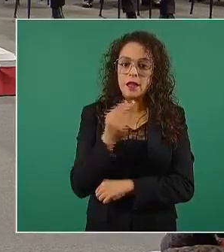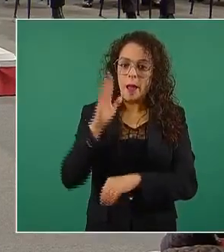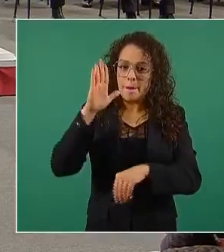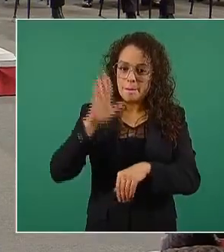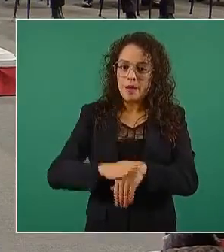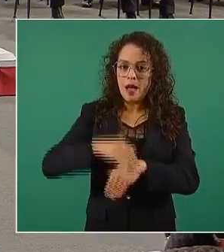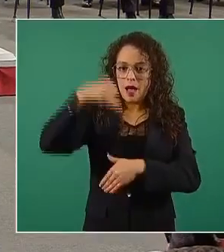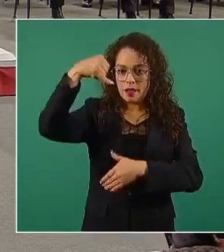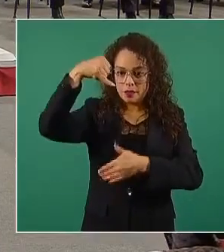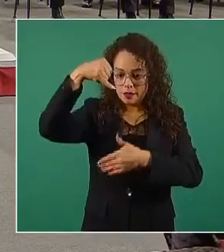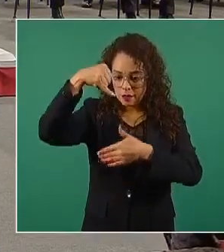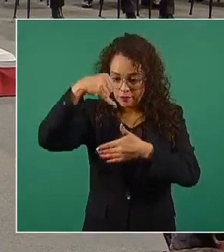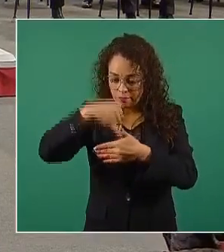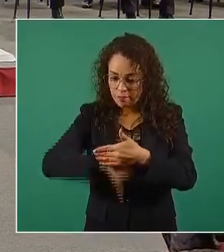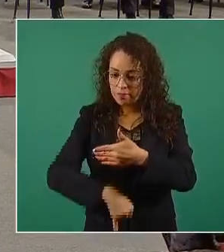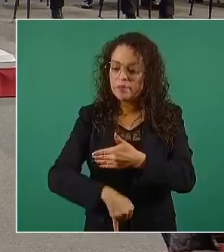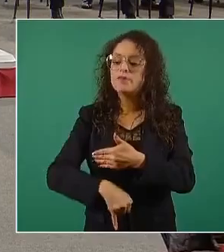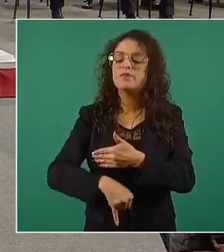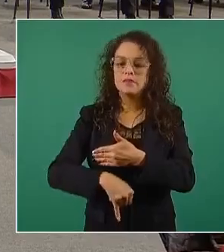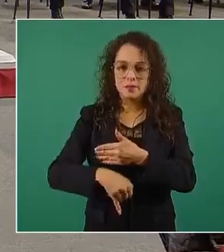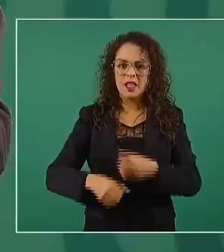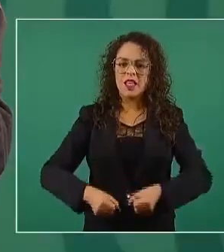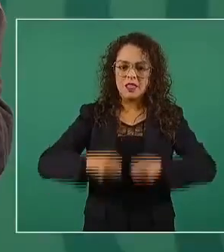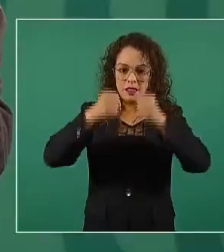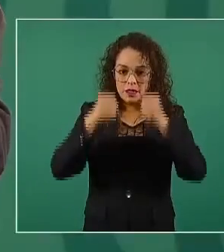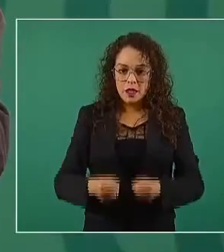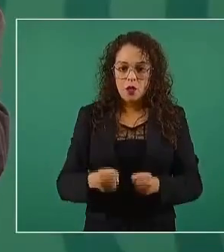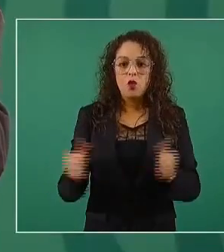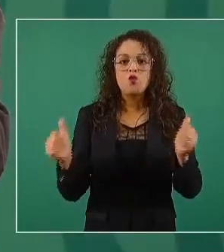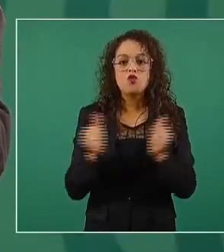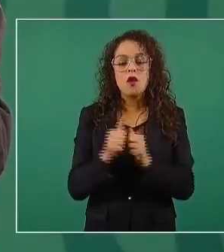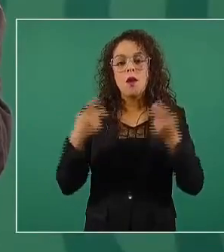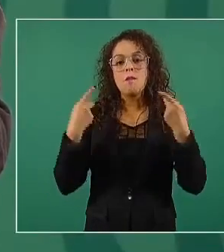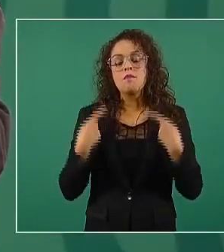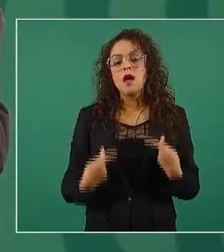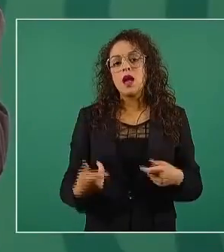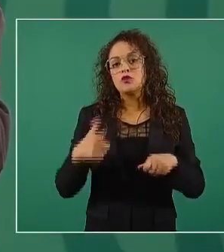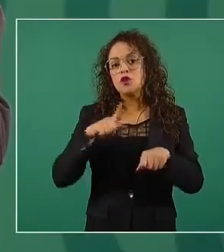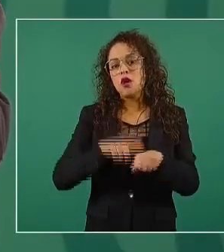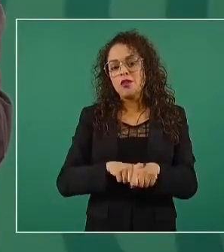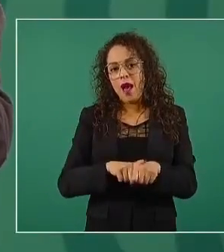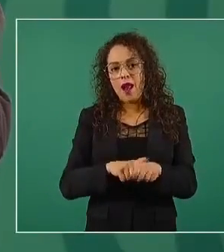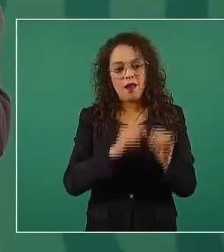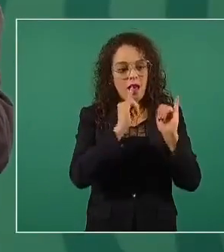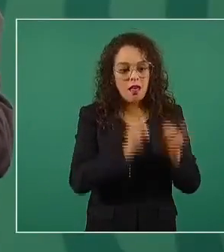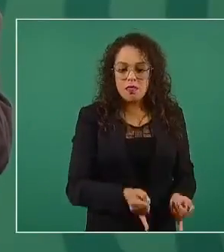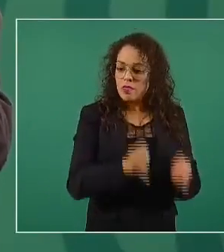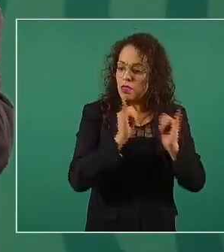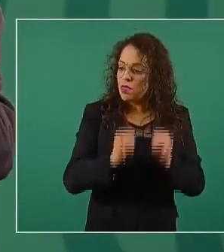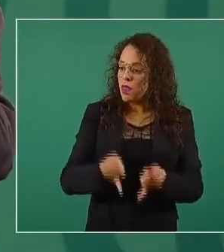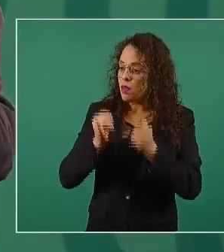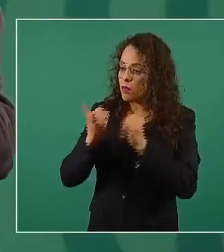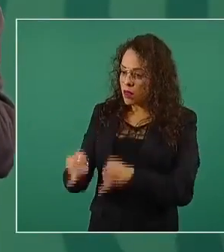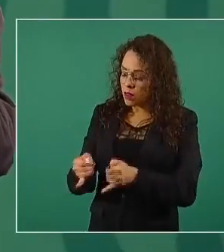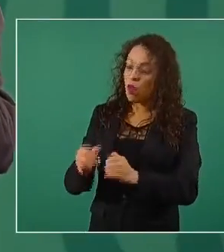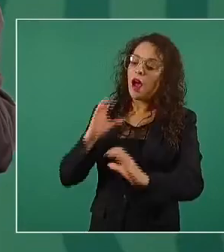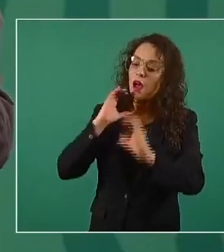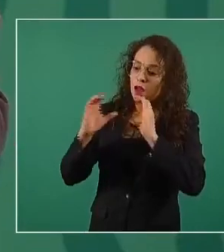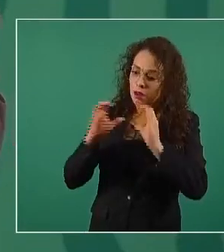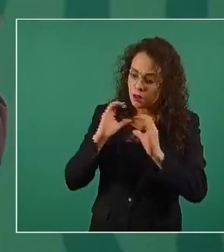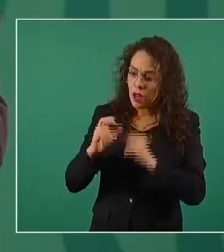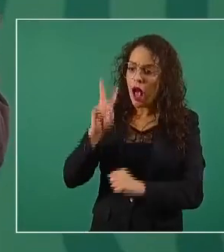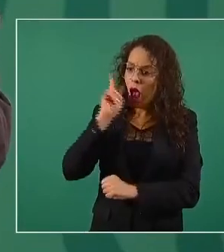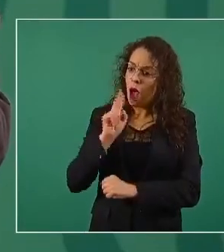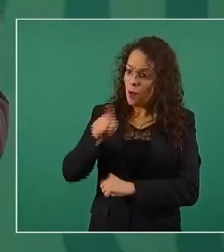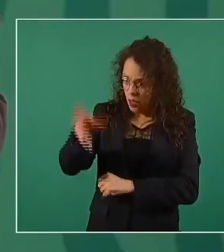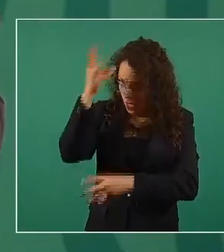profundo a través del diálogo individual, personal, a condición de que demuestre lo aprendido y